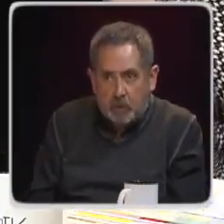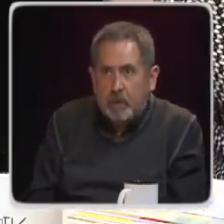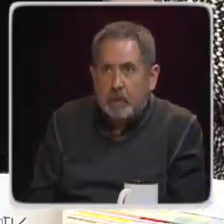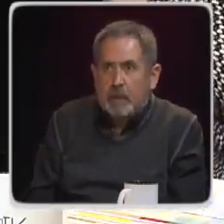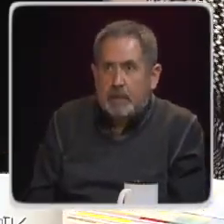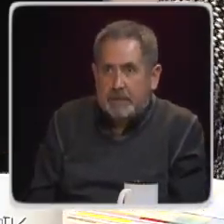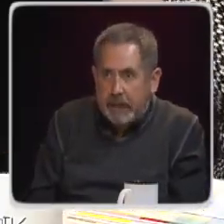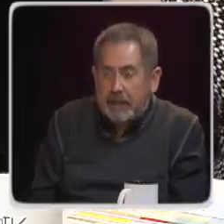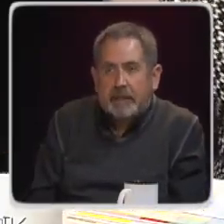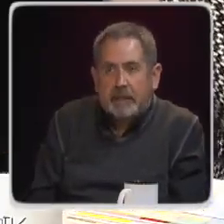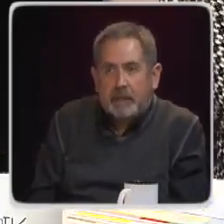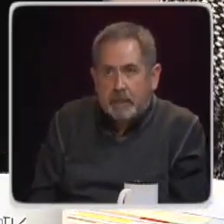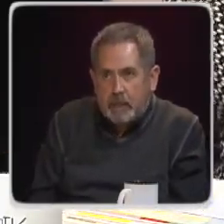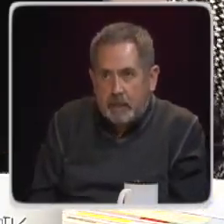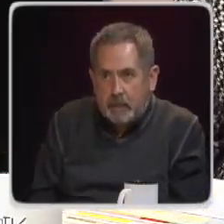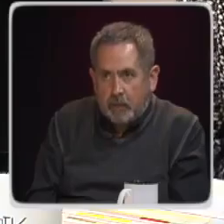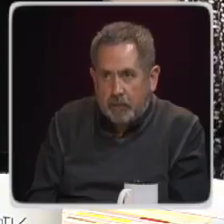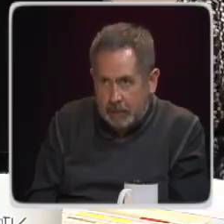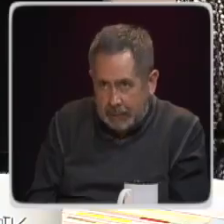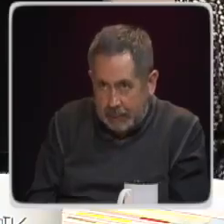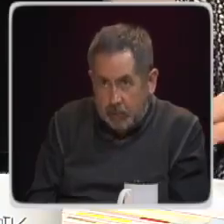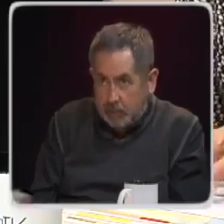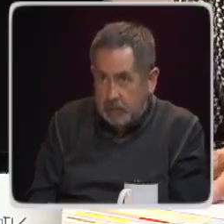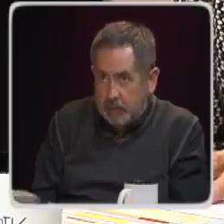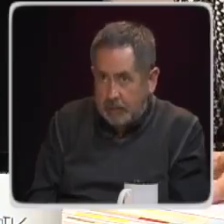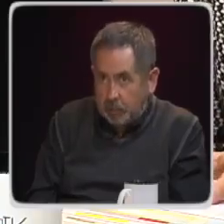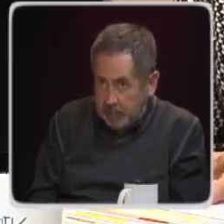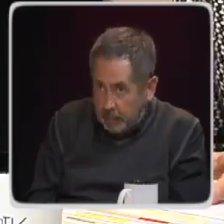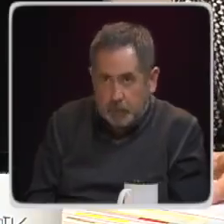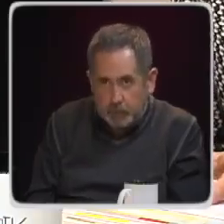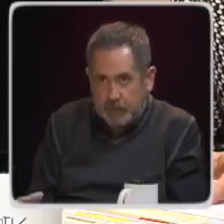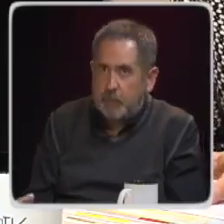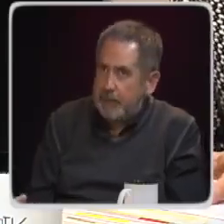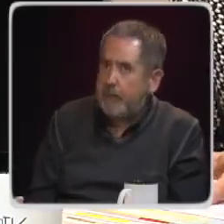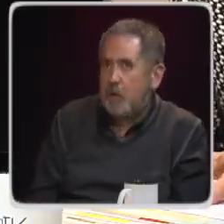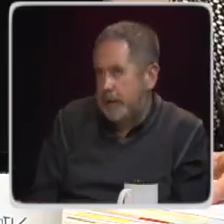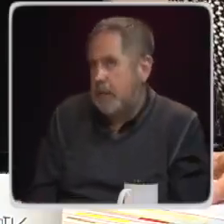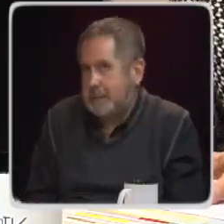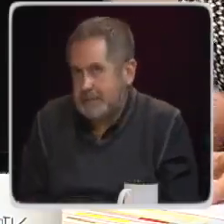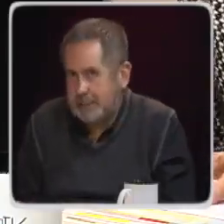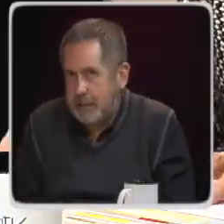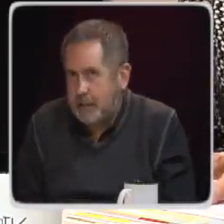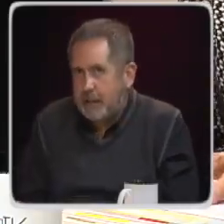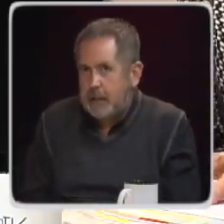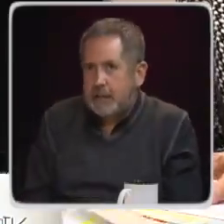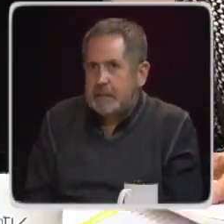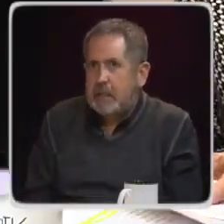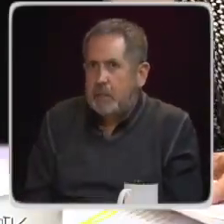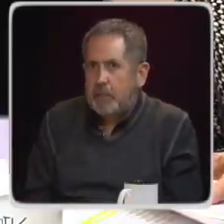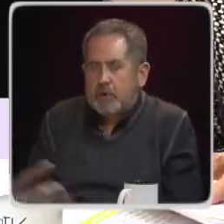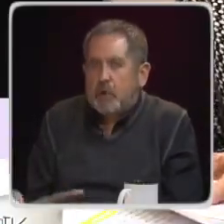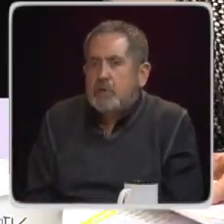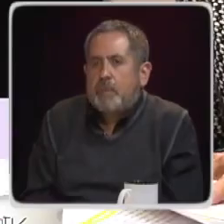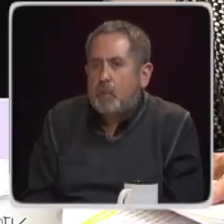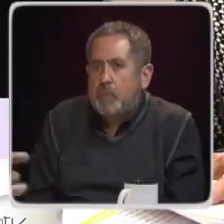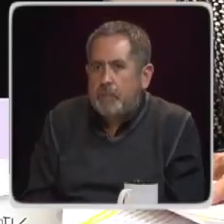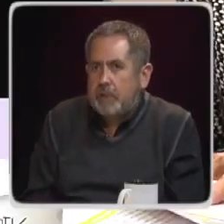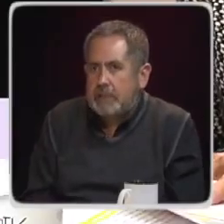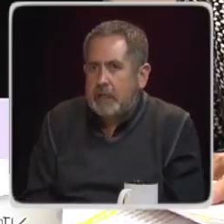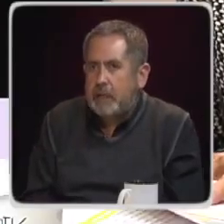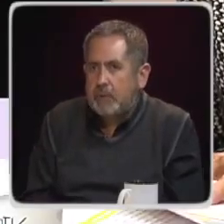anticonstitucionalidad a final de año. Entonces ahí sí, la Comisión de Atención a Grupos Vulnerables, junto con la Comisión de Educación, estamos haciendo un